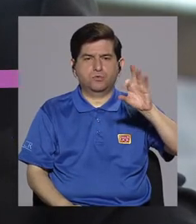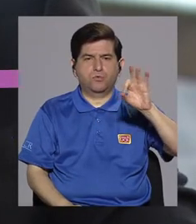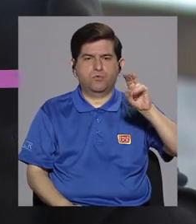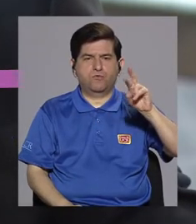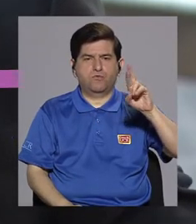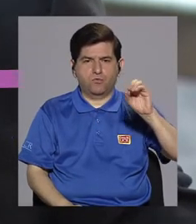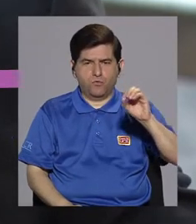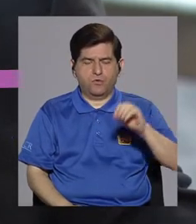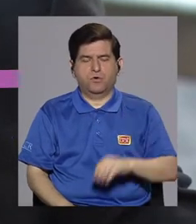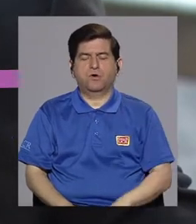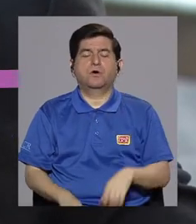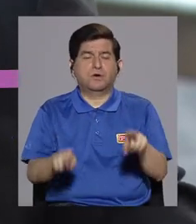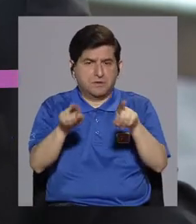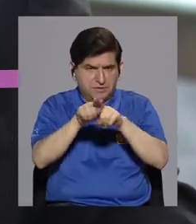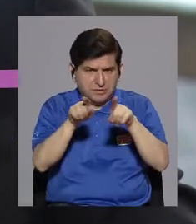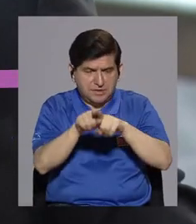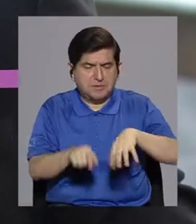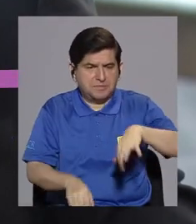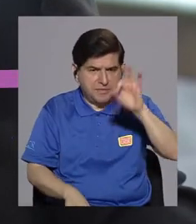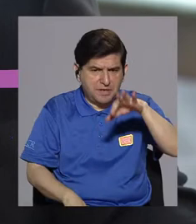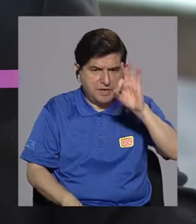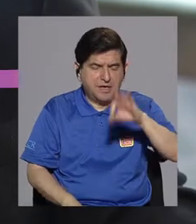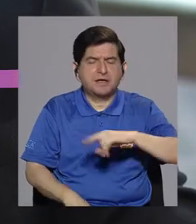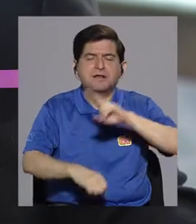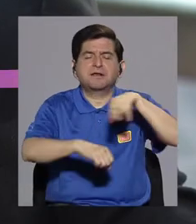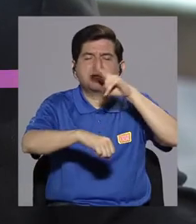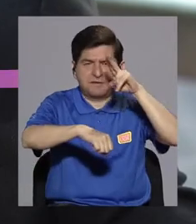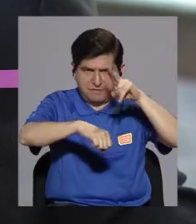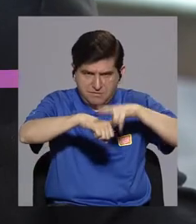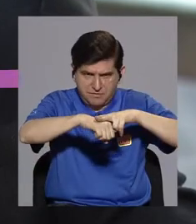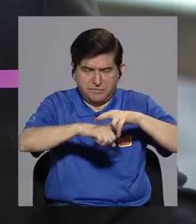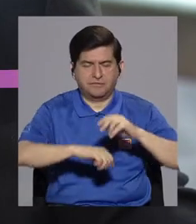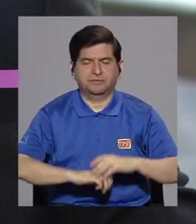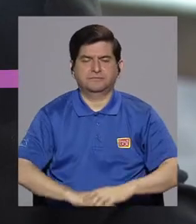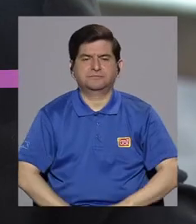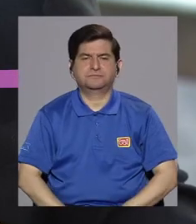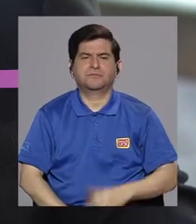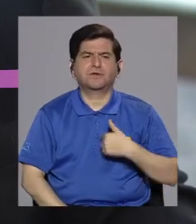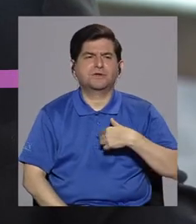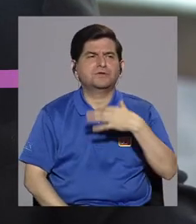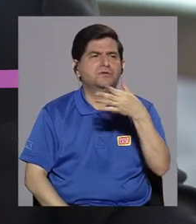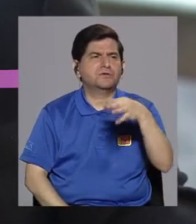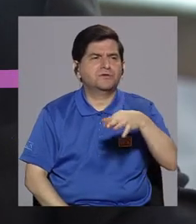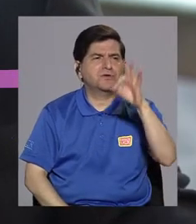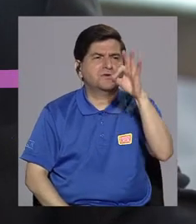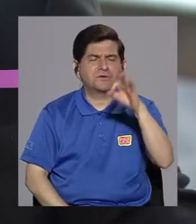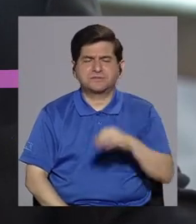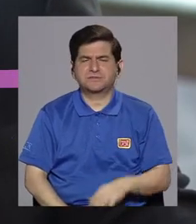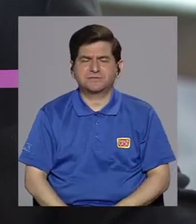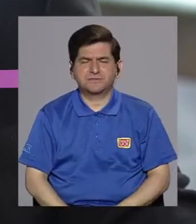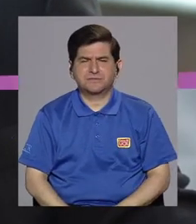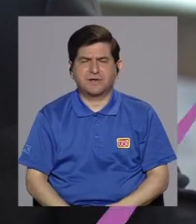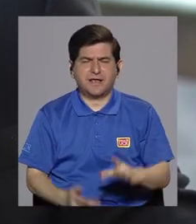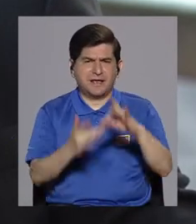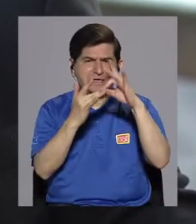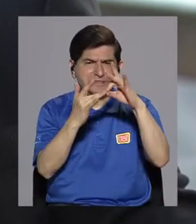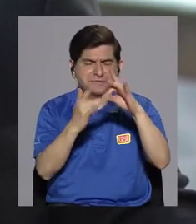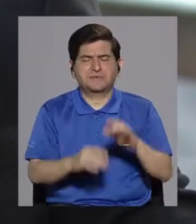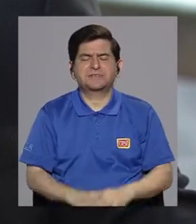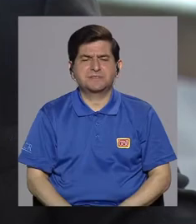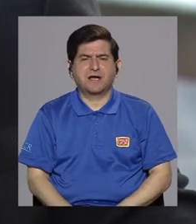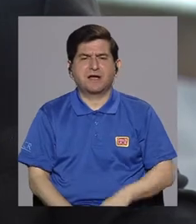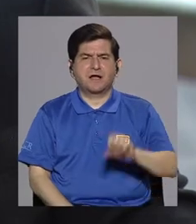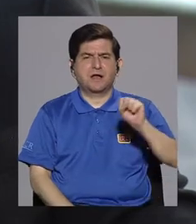mercurio, que también los encontramos de forma natural. Yo quiero particularizar en el sulfuro de